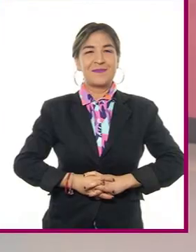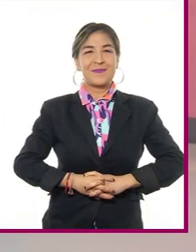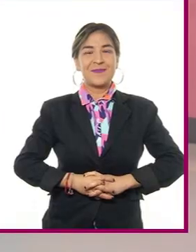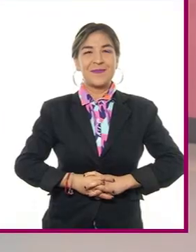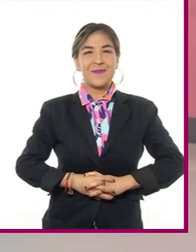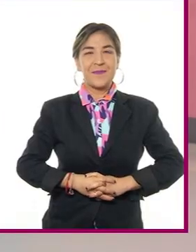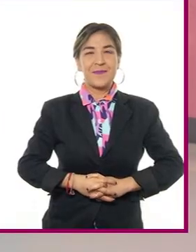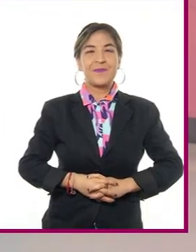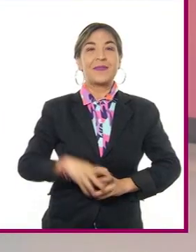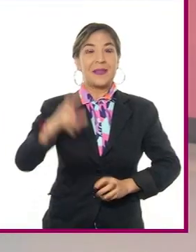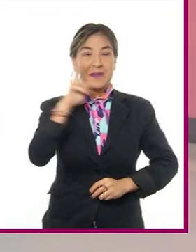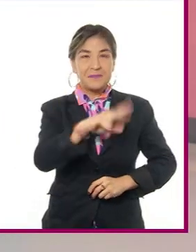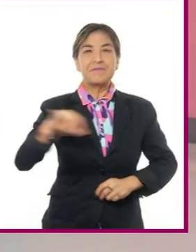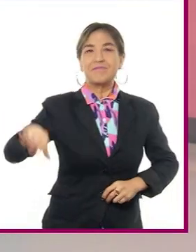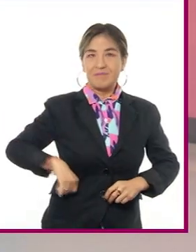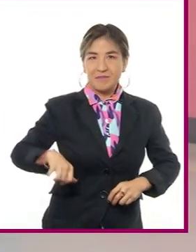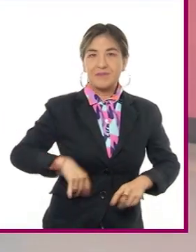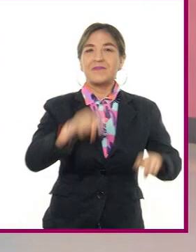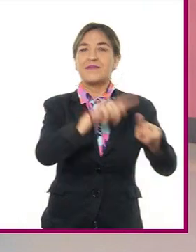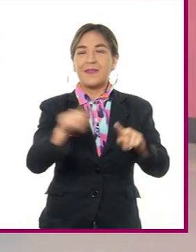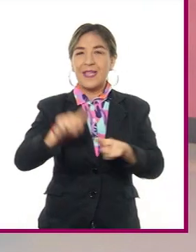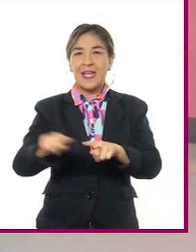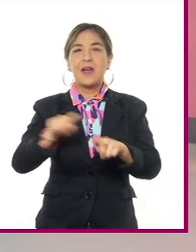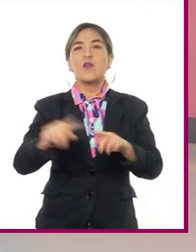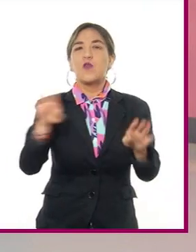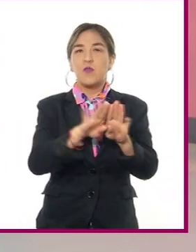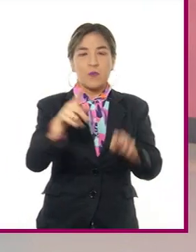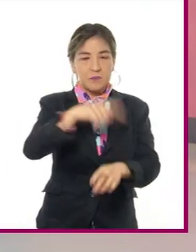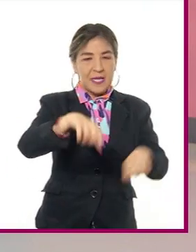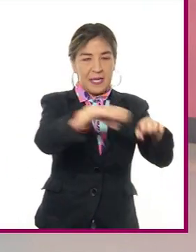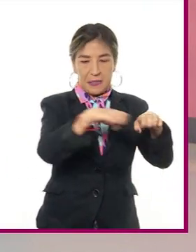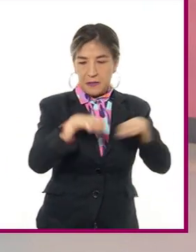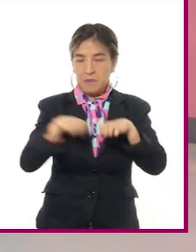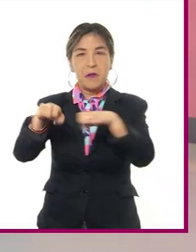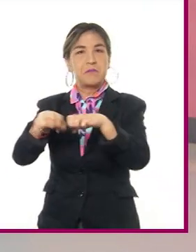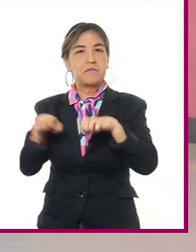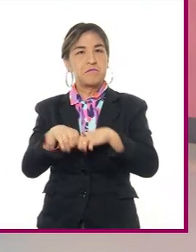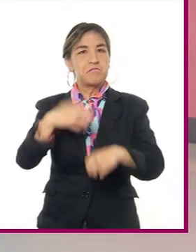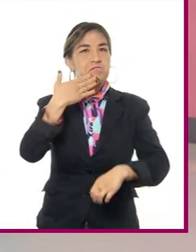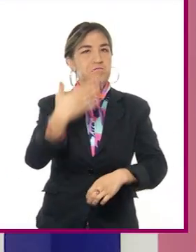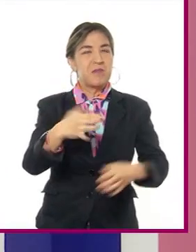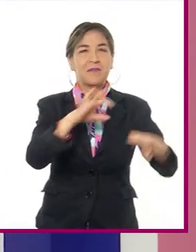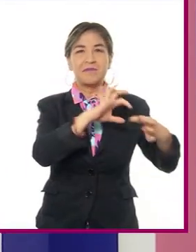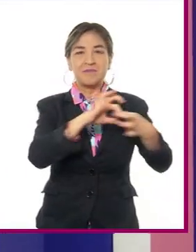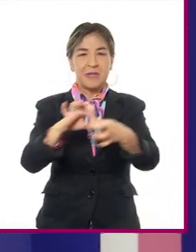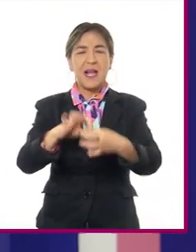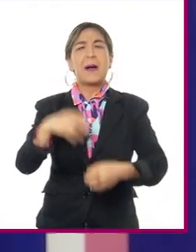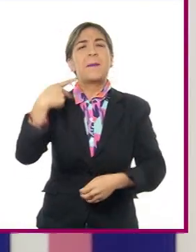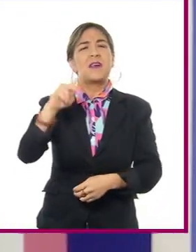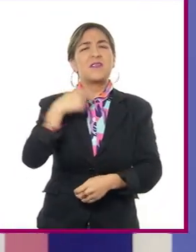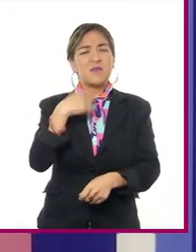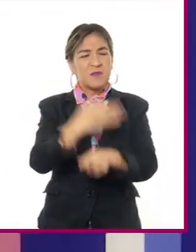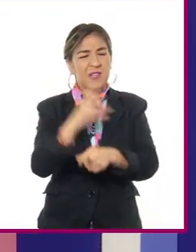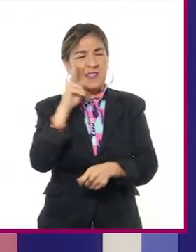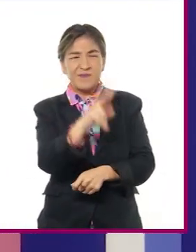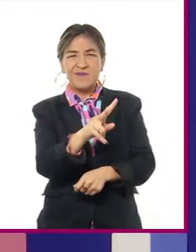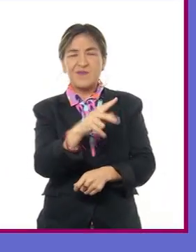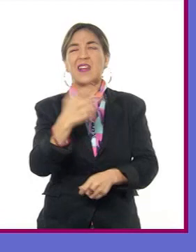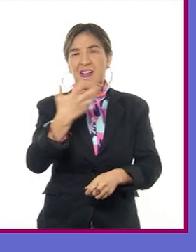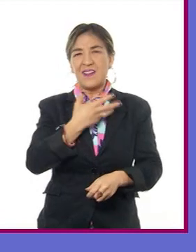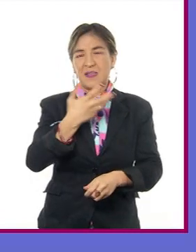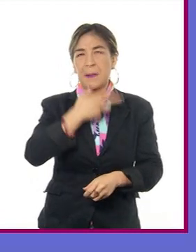Es muy interesante el trabajo y la coordinación de todos los equipos, profesor. Pero me surgieron varias